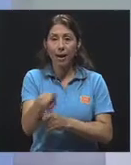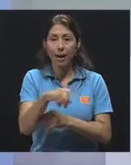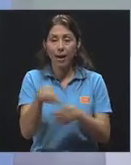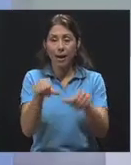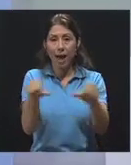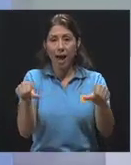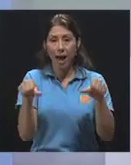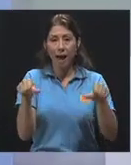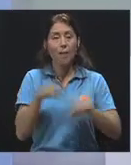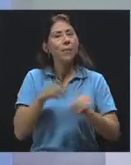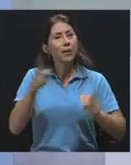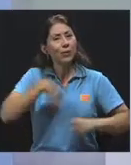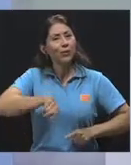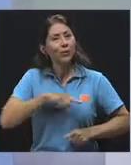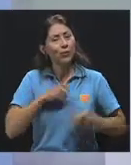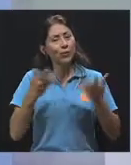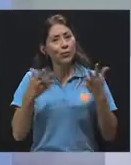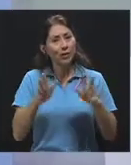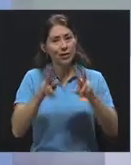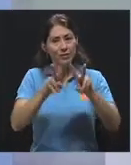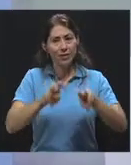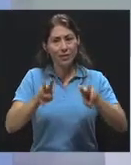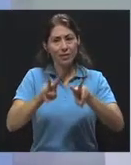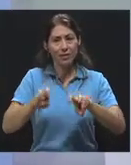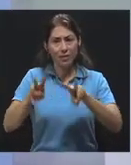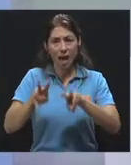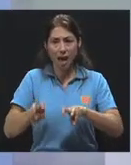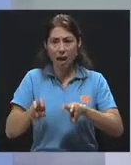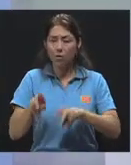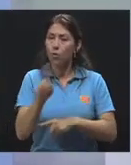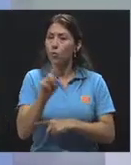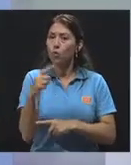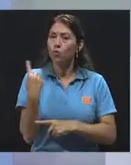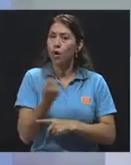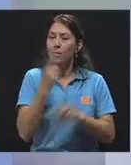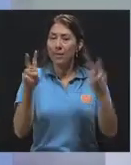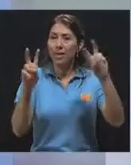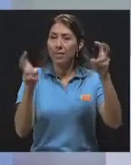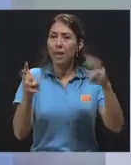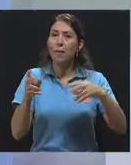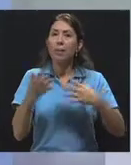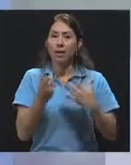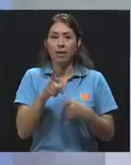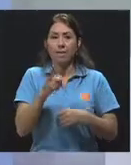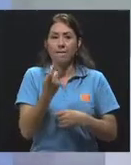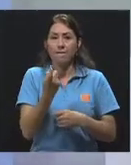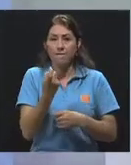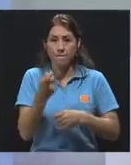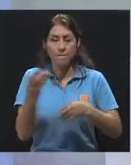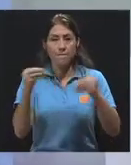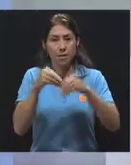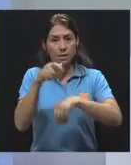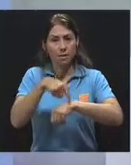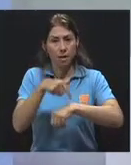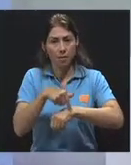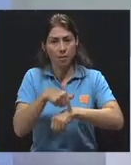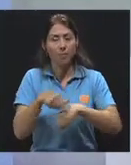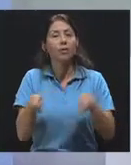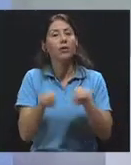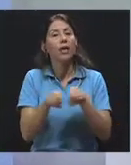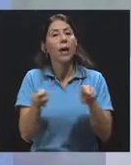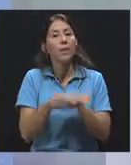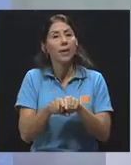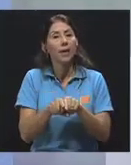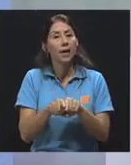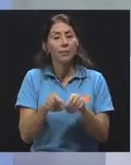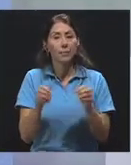sector. Pero estamos revisando, y ahora con Alexandra hemos estado hablando, no solo el tema de los tiempos, sino